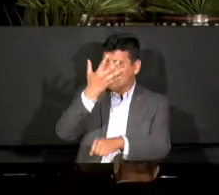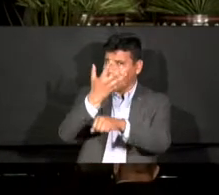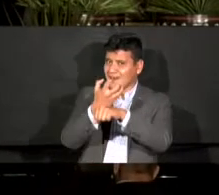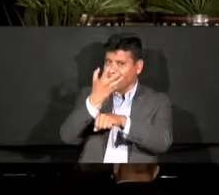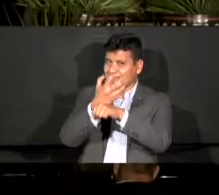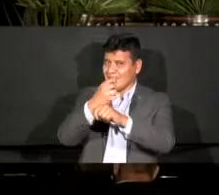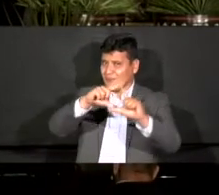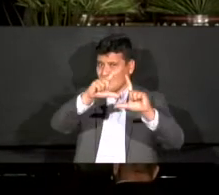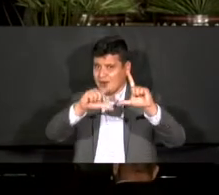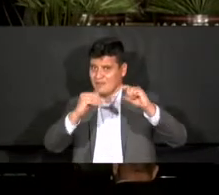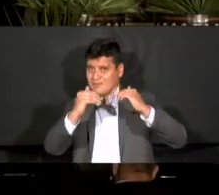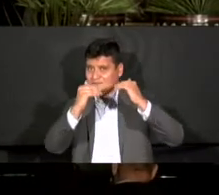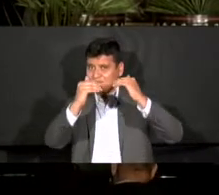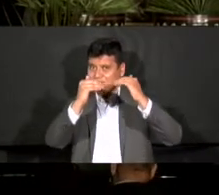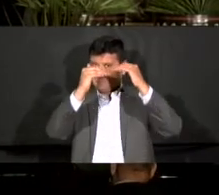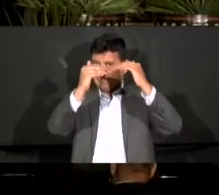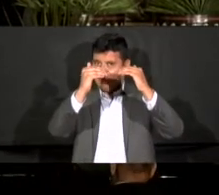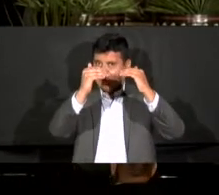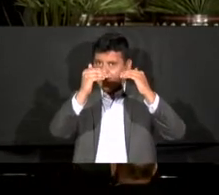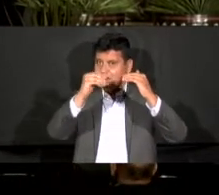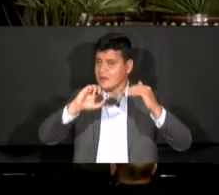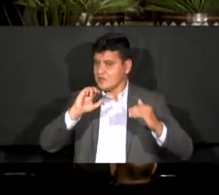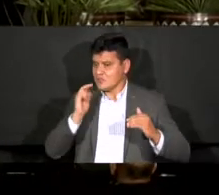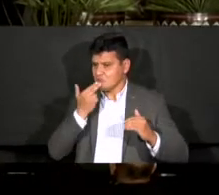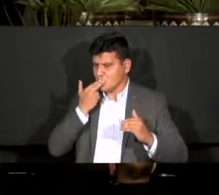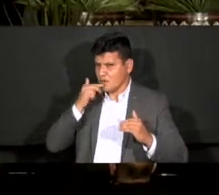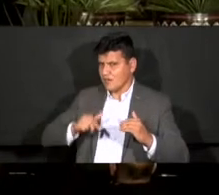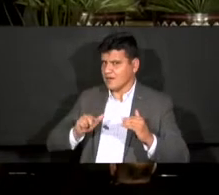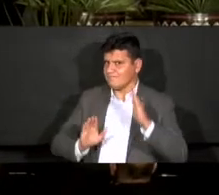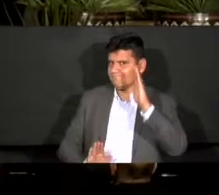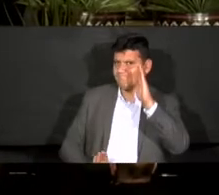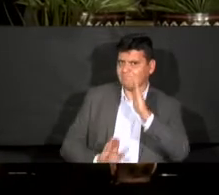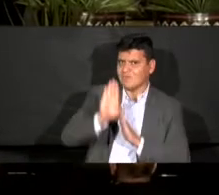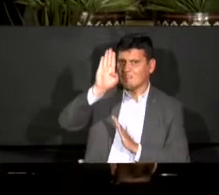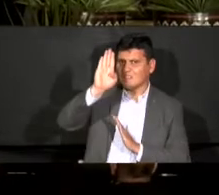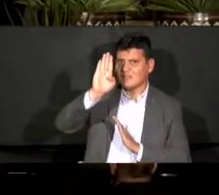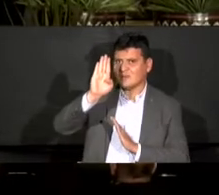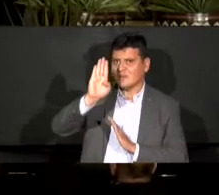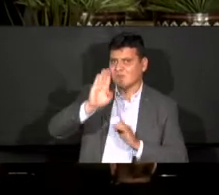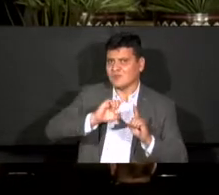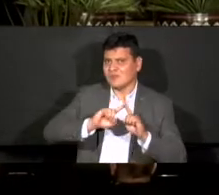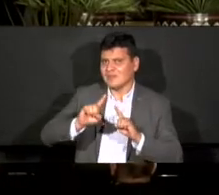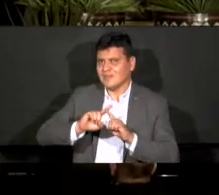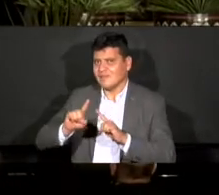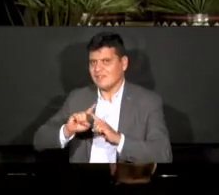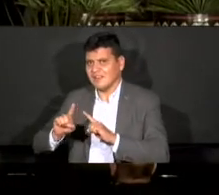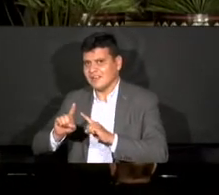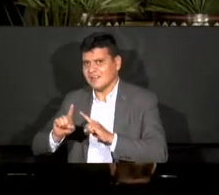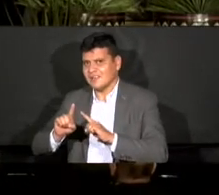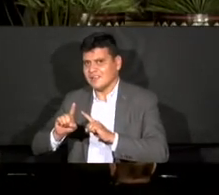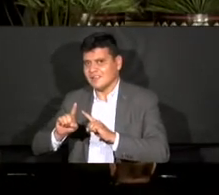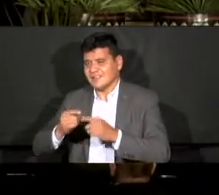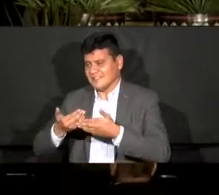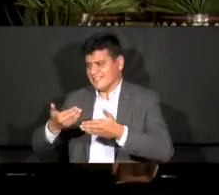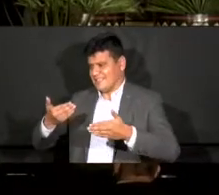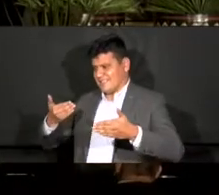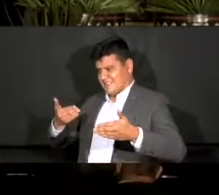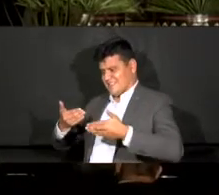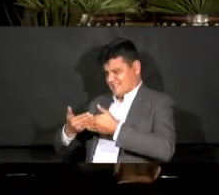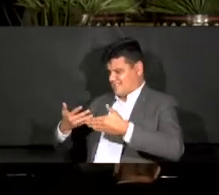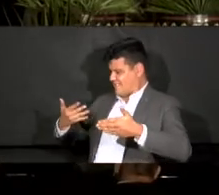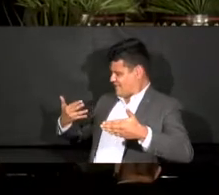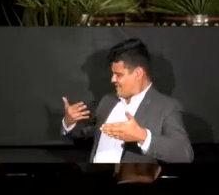agropecuaria ha mantenido un crecimiento constante desde hace más de una década.